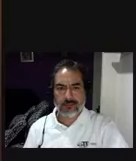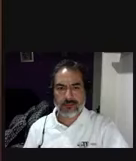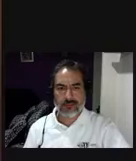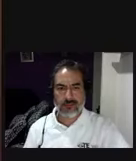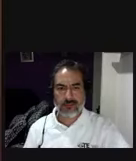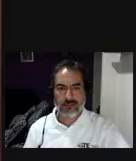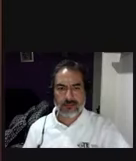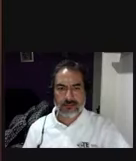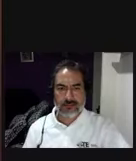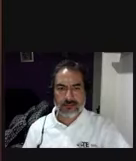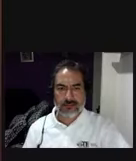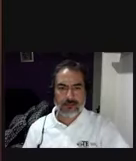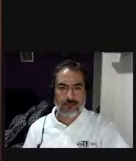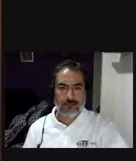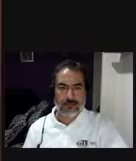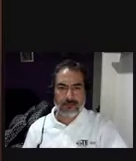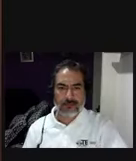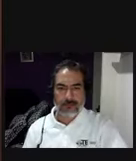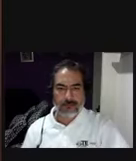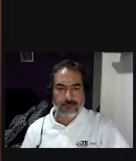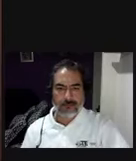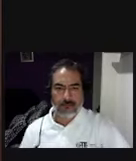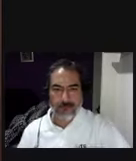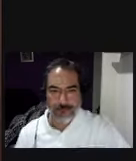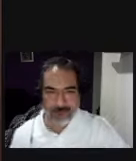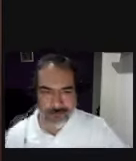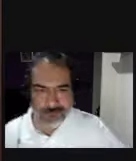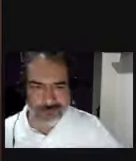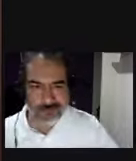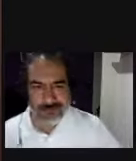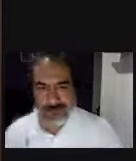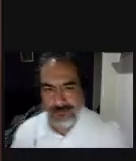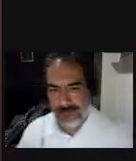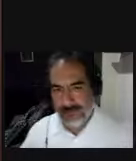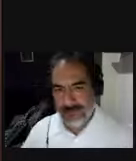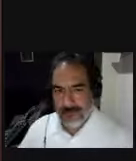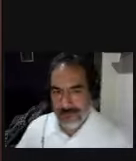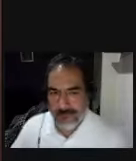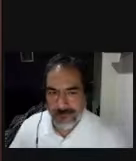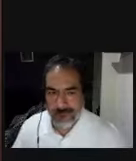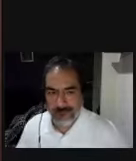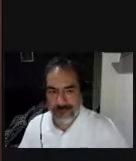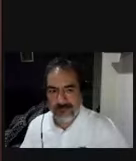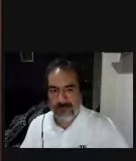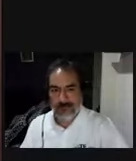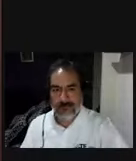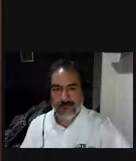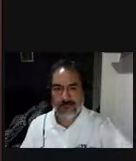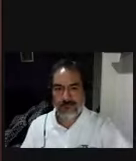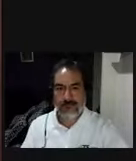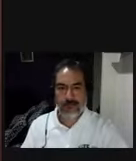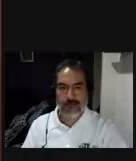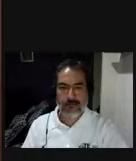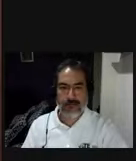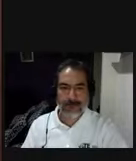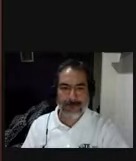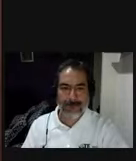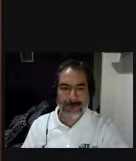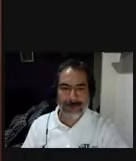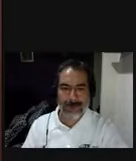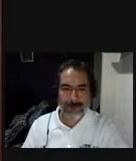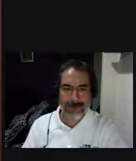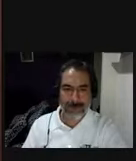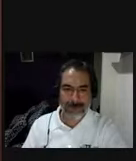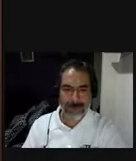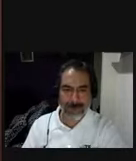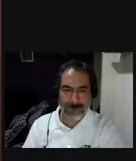tenemos más comentarios. Ya no hay comentarios, producción. Ya no hay más nada. No sé si dejé claro. Ya, estamos